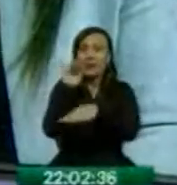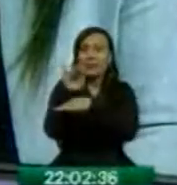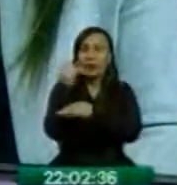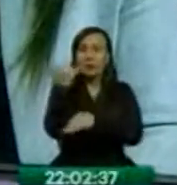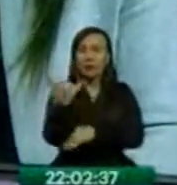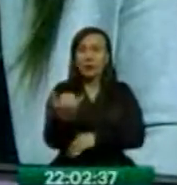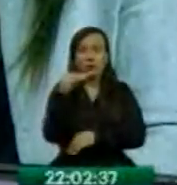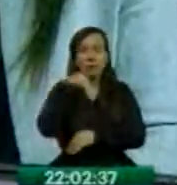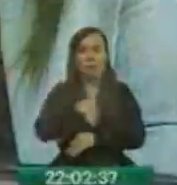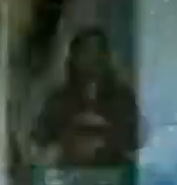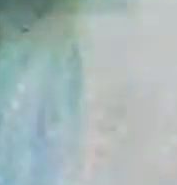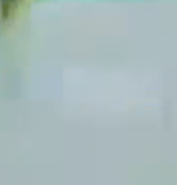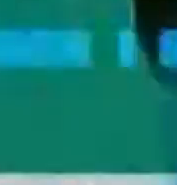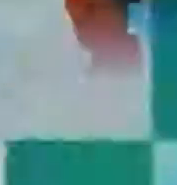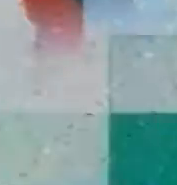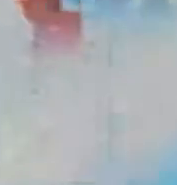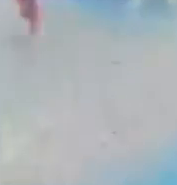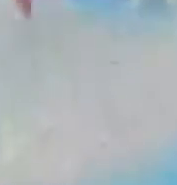este martes.